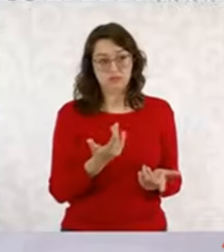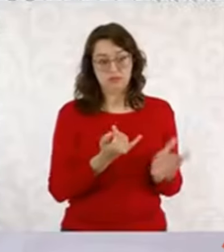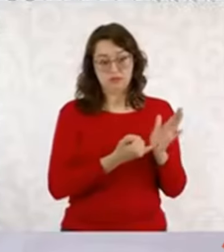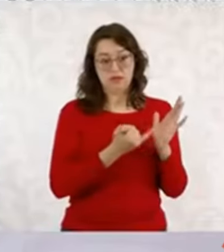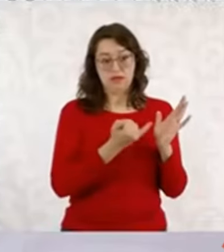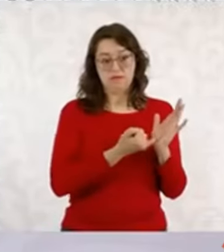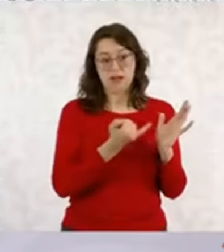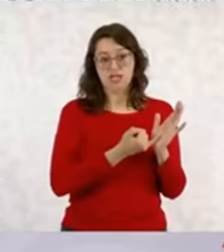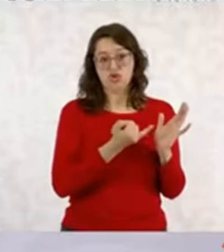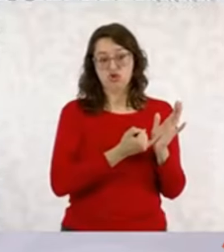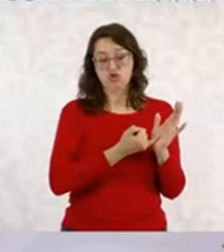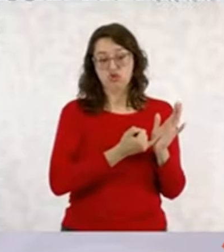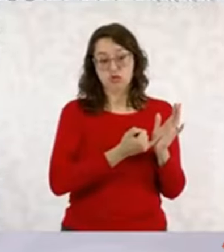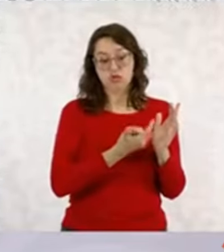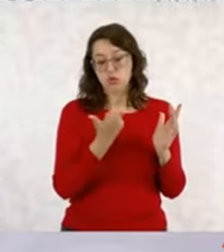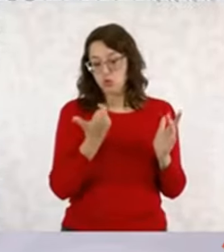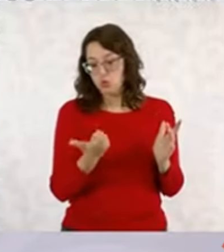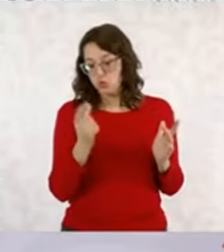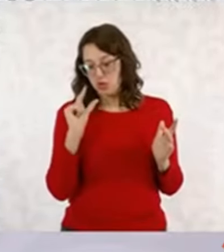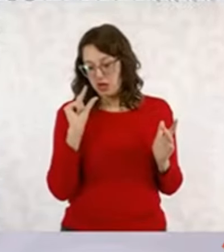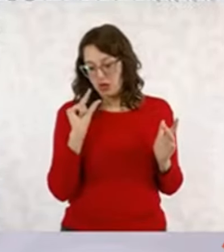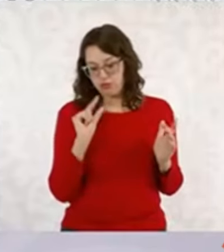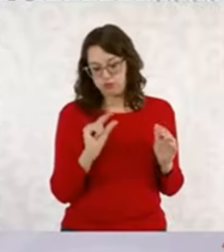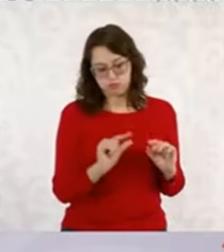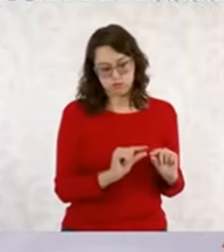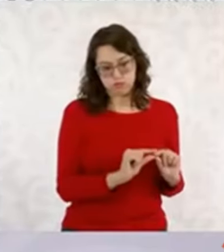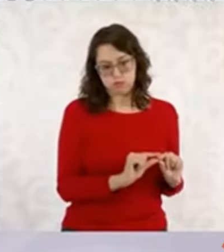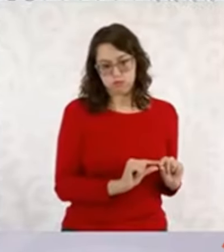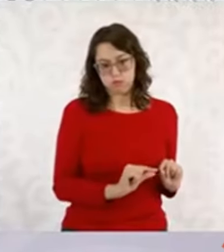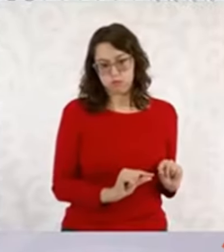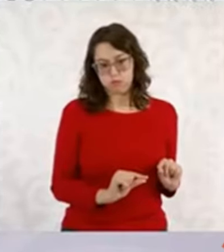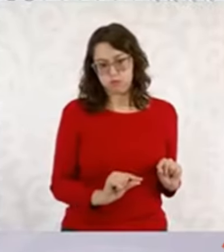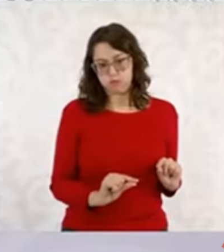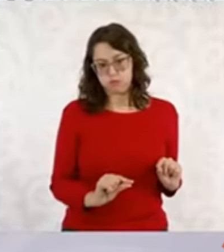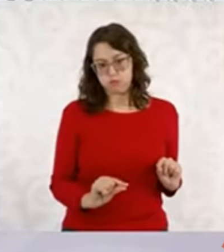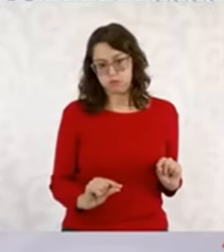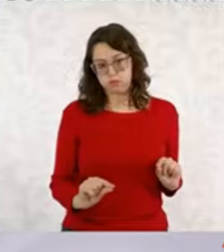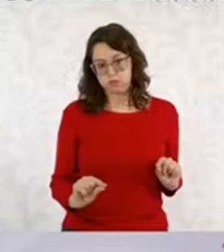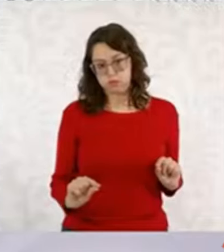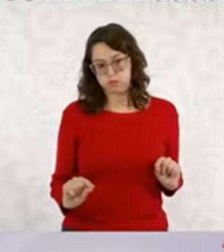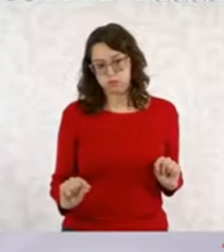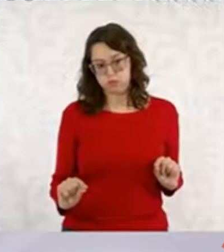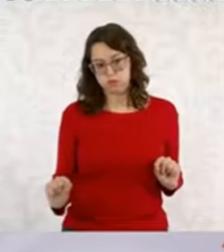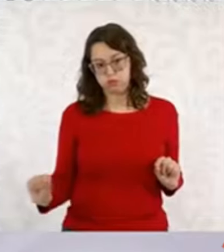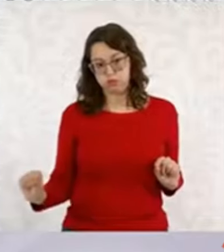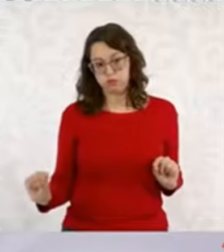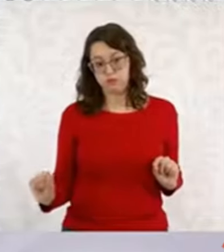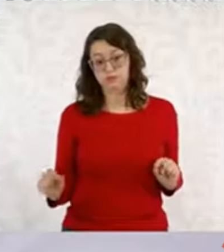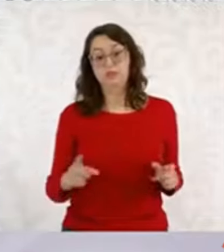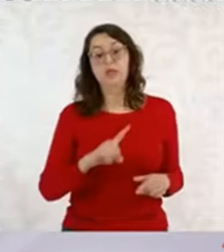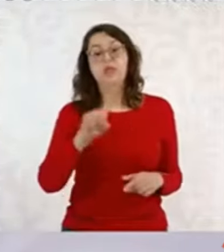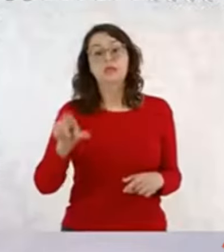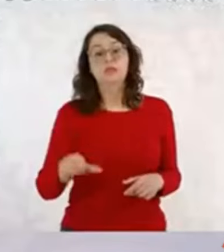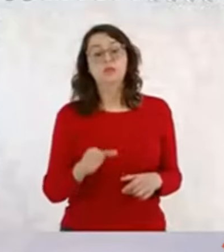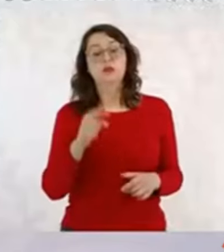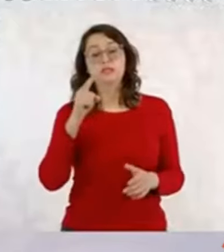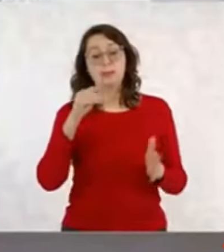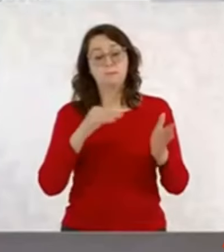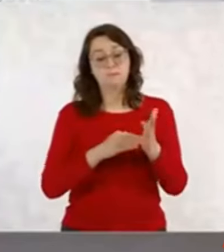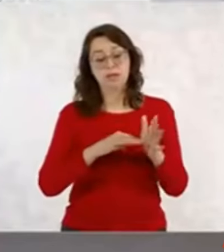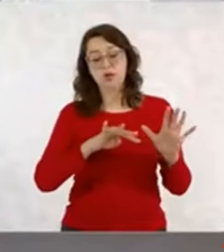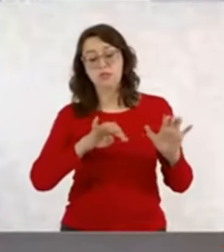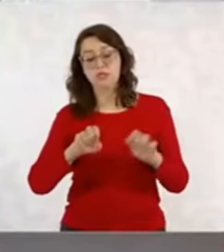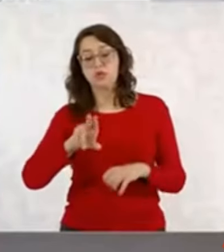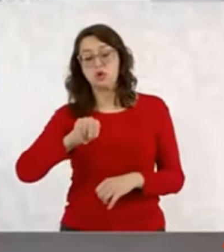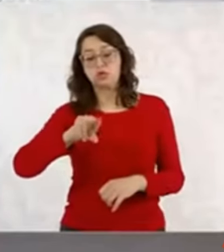y entonces el salario cada vez alcanzaba para menos. Aquí viene el fraude electoral de